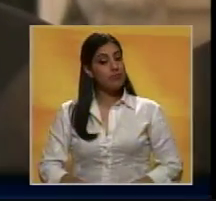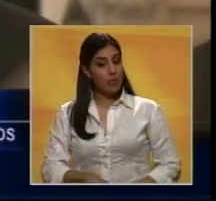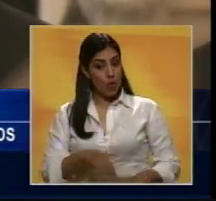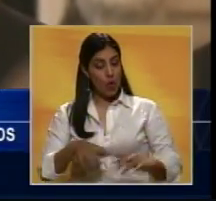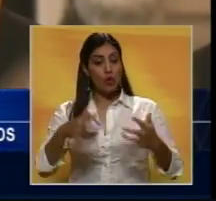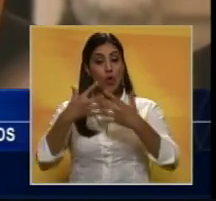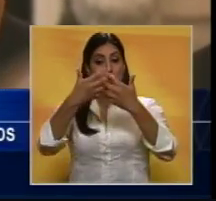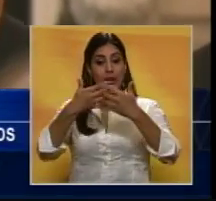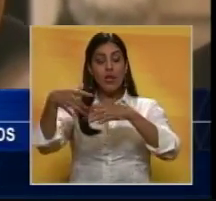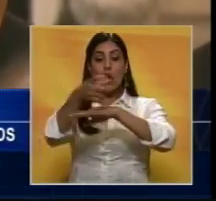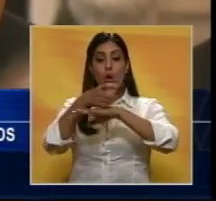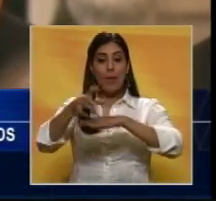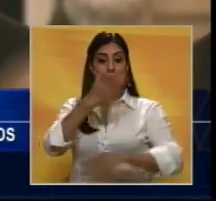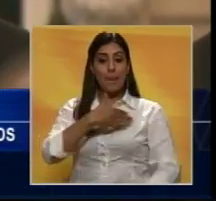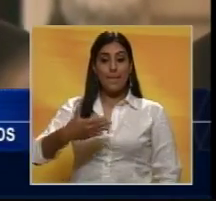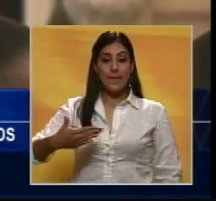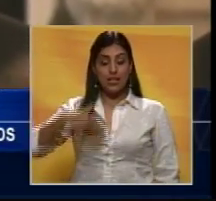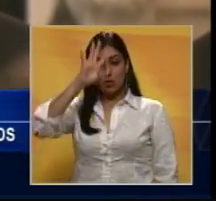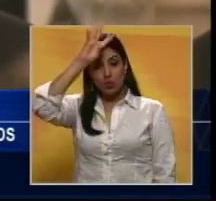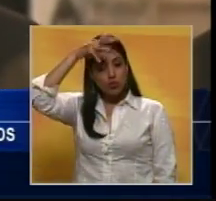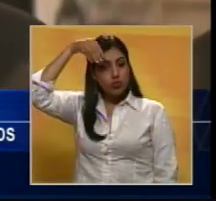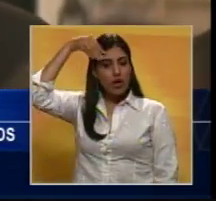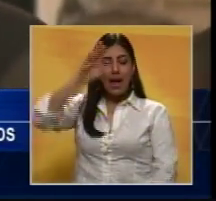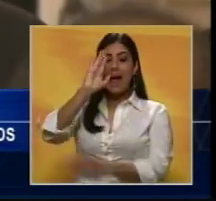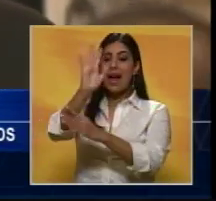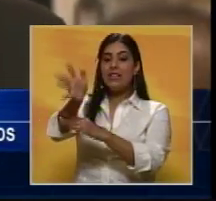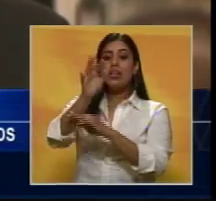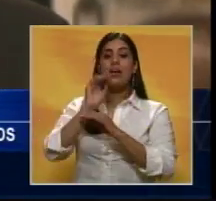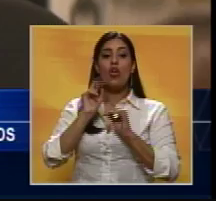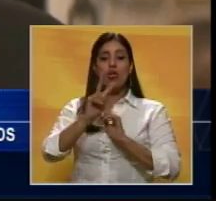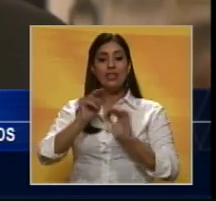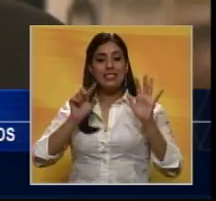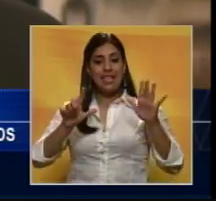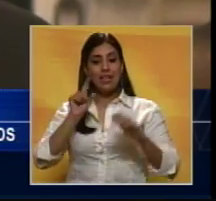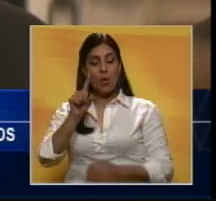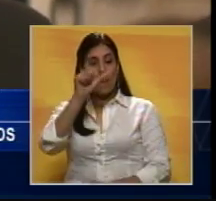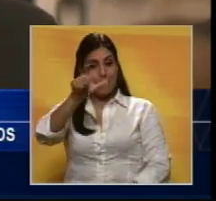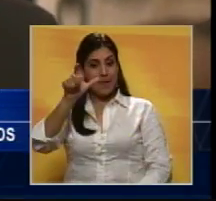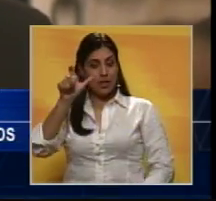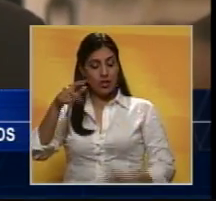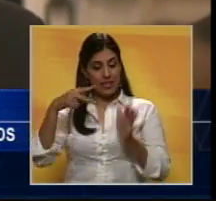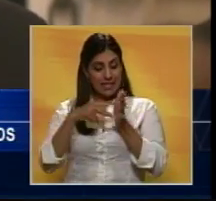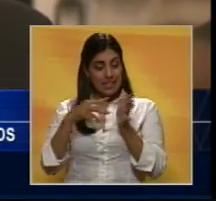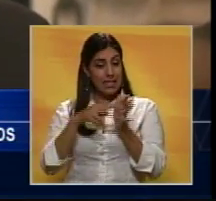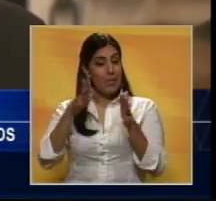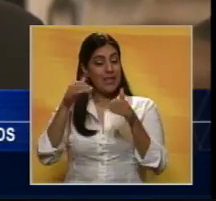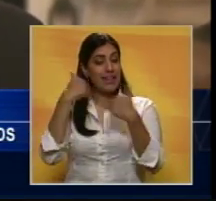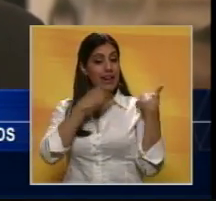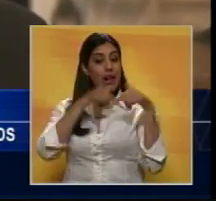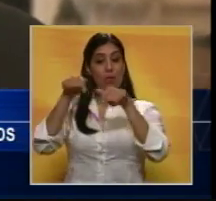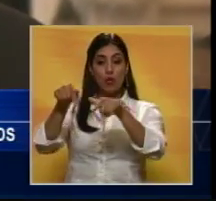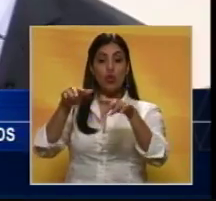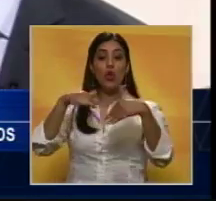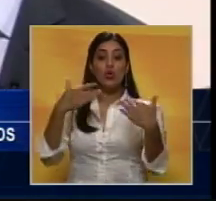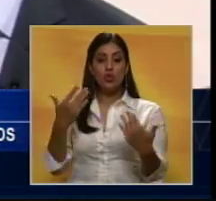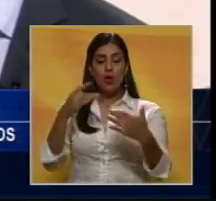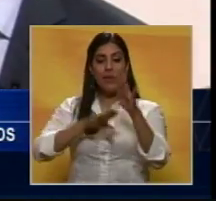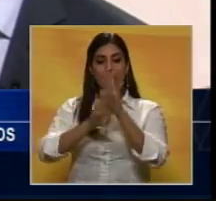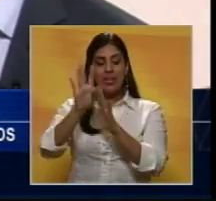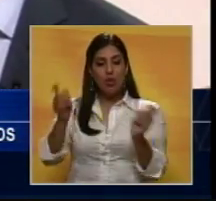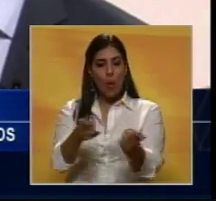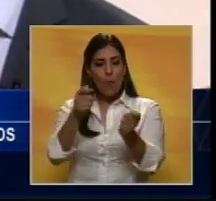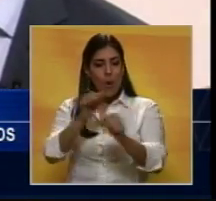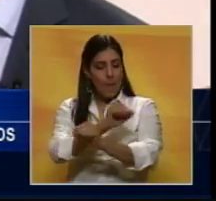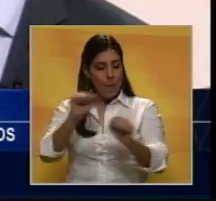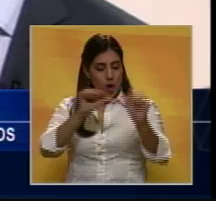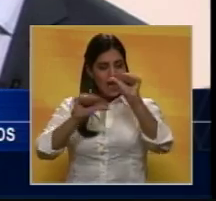En Estados Unidos, el gobierno del presidente Donald Trump sancionó a 271 funcionarios sirios por su presunta vinculación en el desarrollo del programa